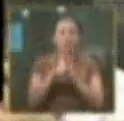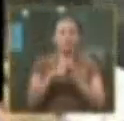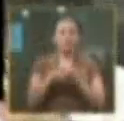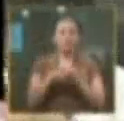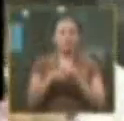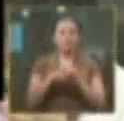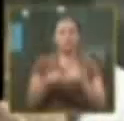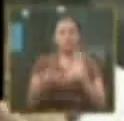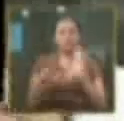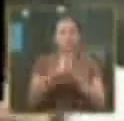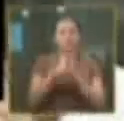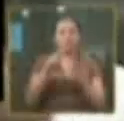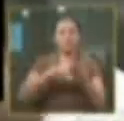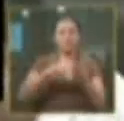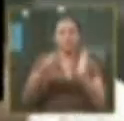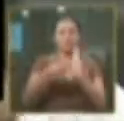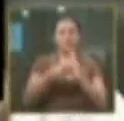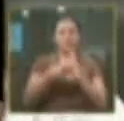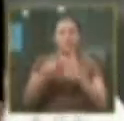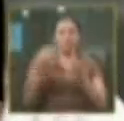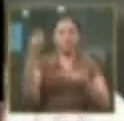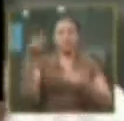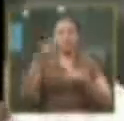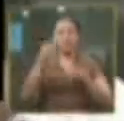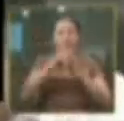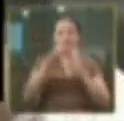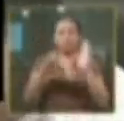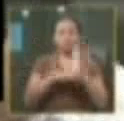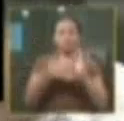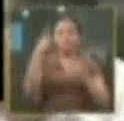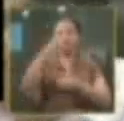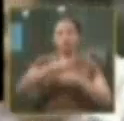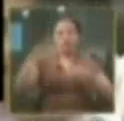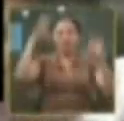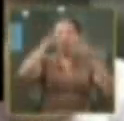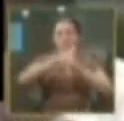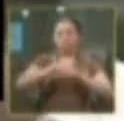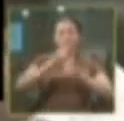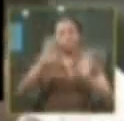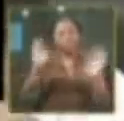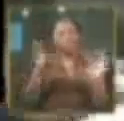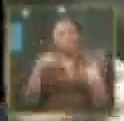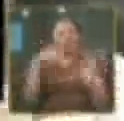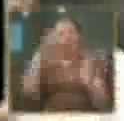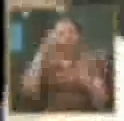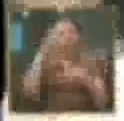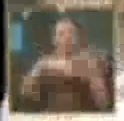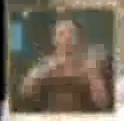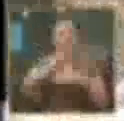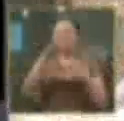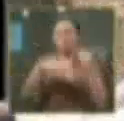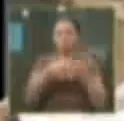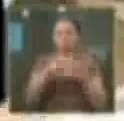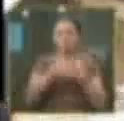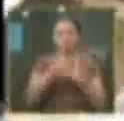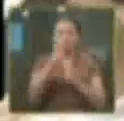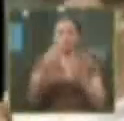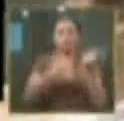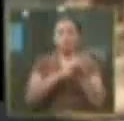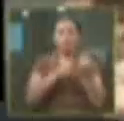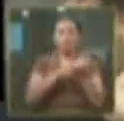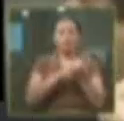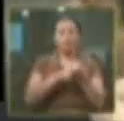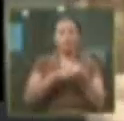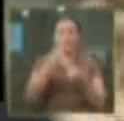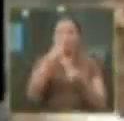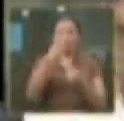legitimidad, de lo que significa recibir la Constitución el día de mañana en la noche. Entonces yo creo que todos vamos a apoyar eso, no veo